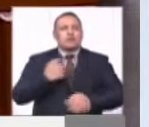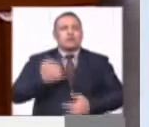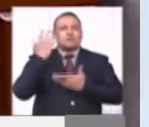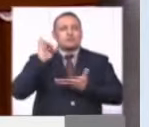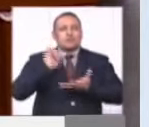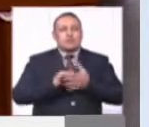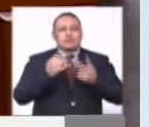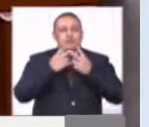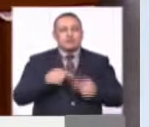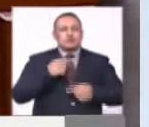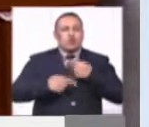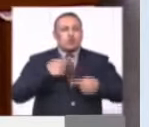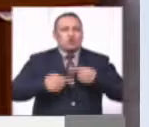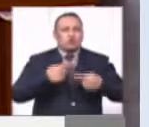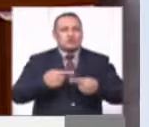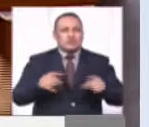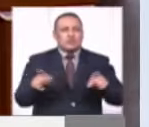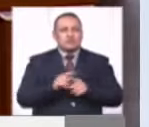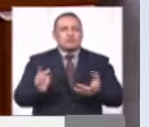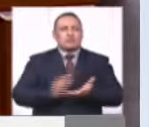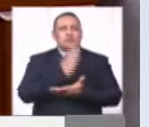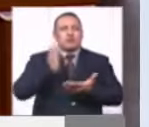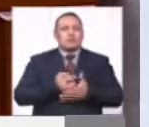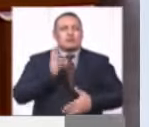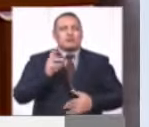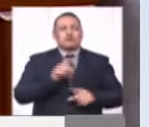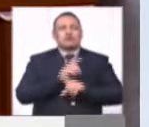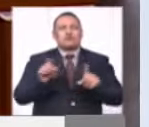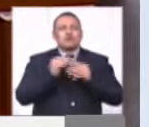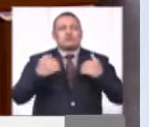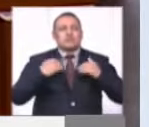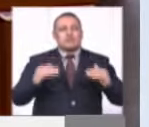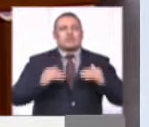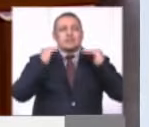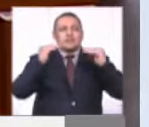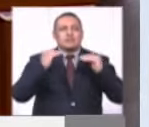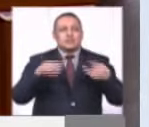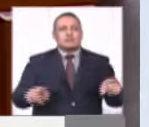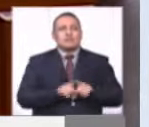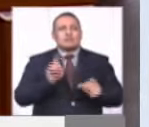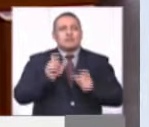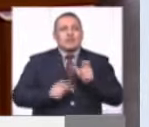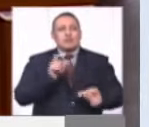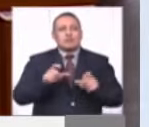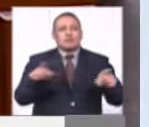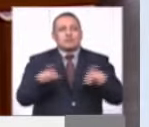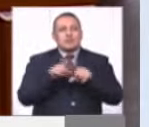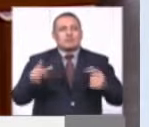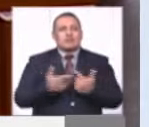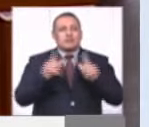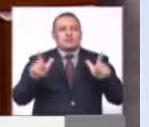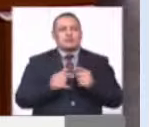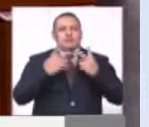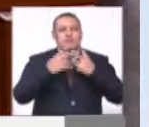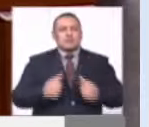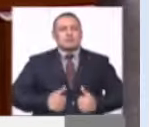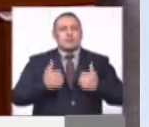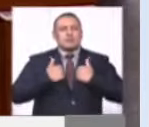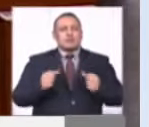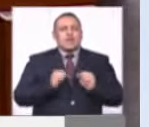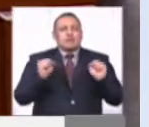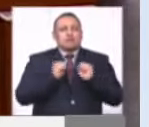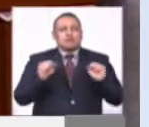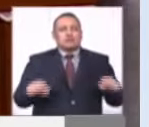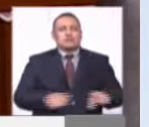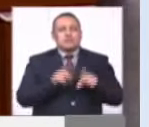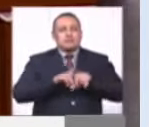se desangra día a día. La delincuencia ya no tiene límites. La población vive a sobresaltos.